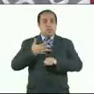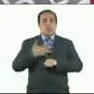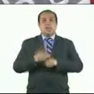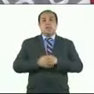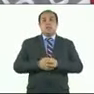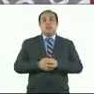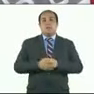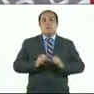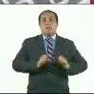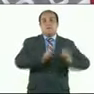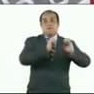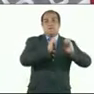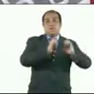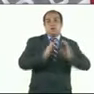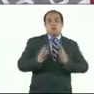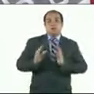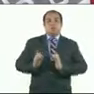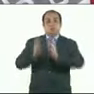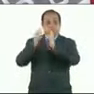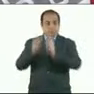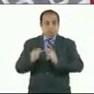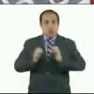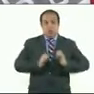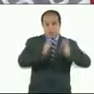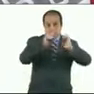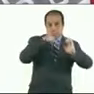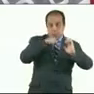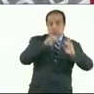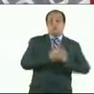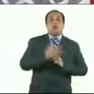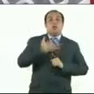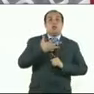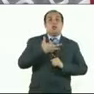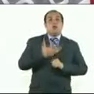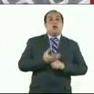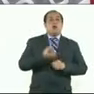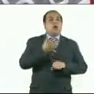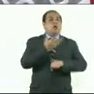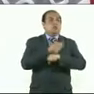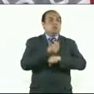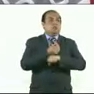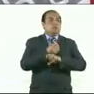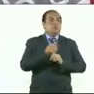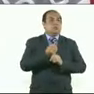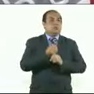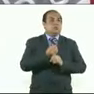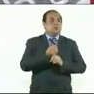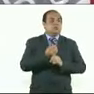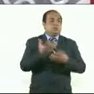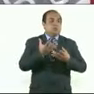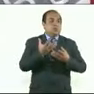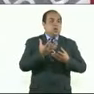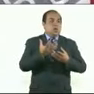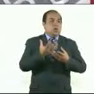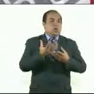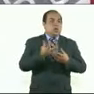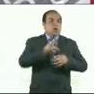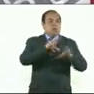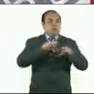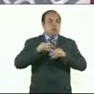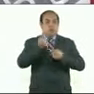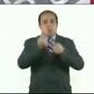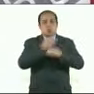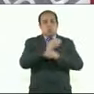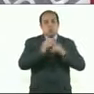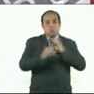donde se hicieron unas perforaciones para hacer las maniobras para poder recuperar algunos de los enseres de las personas de estas 22. A